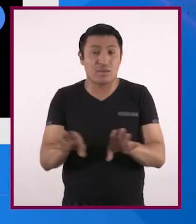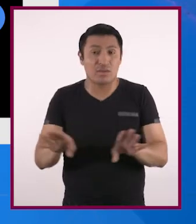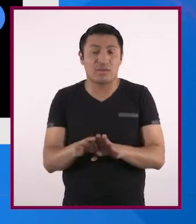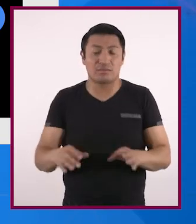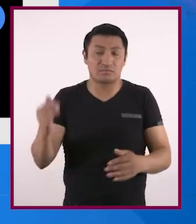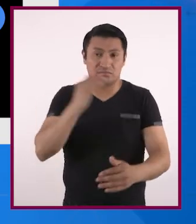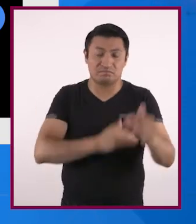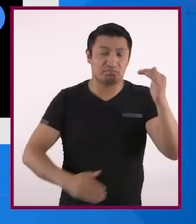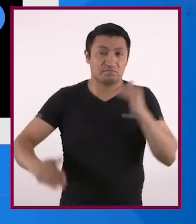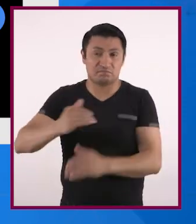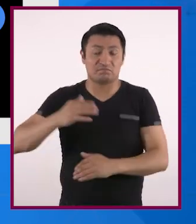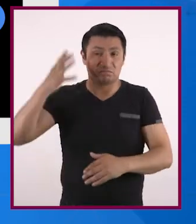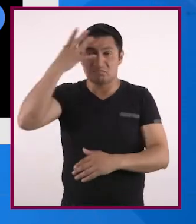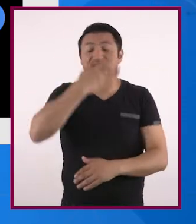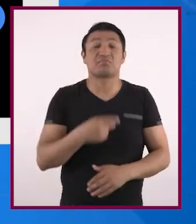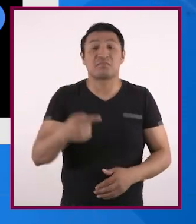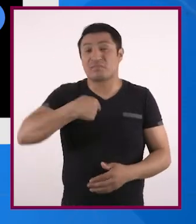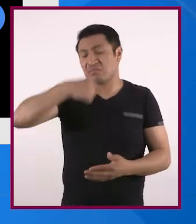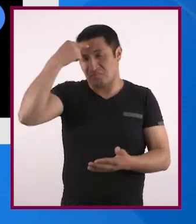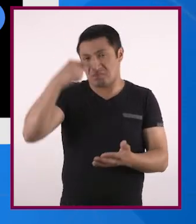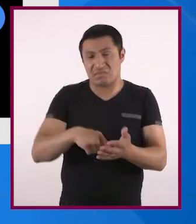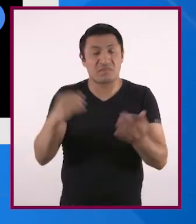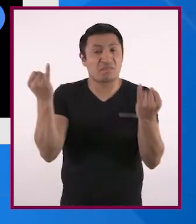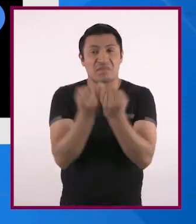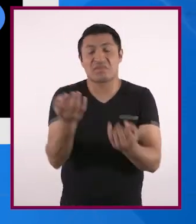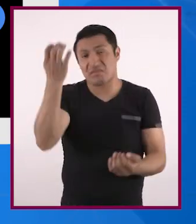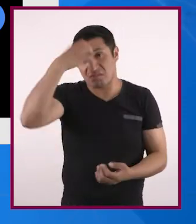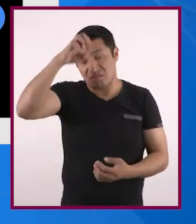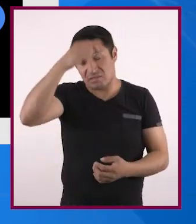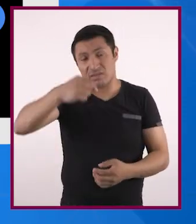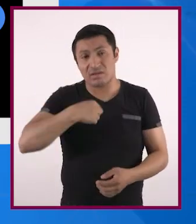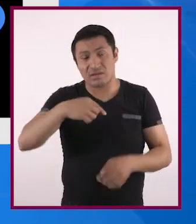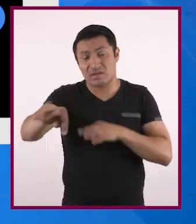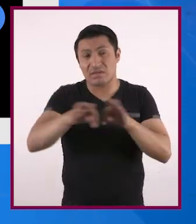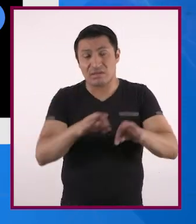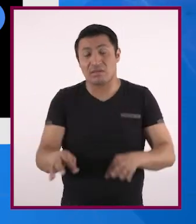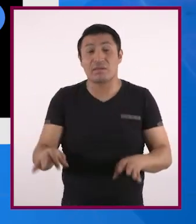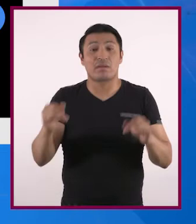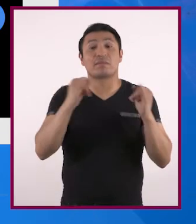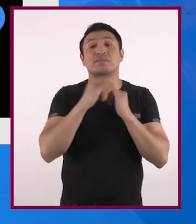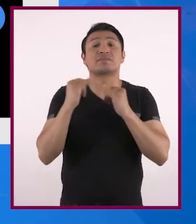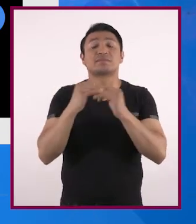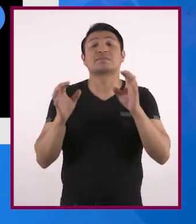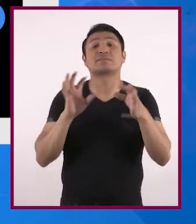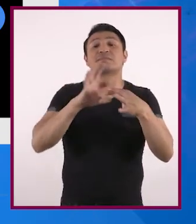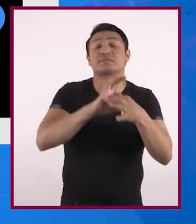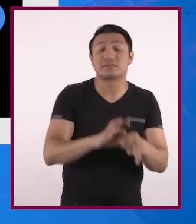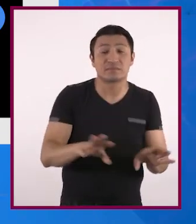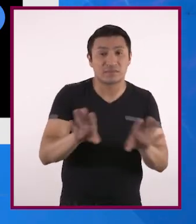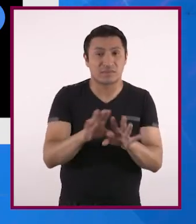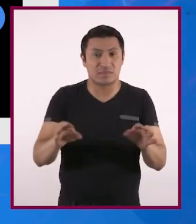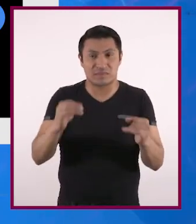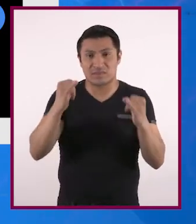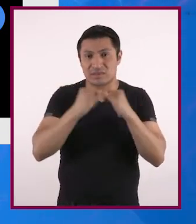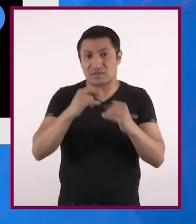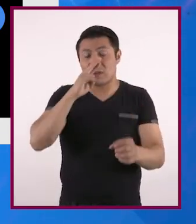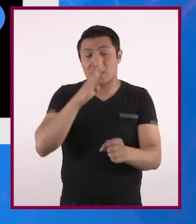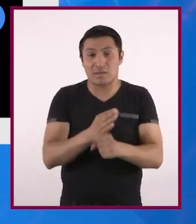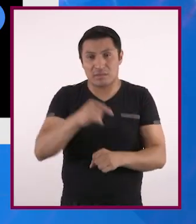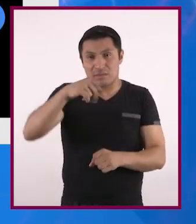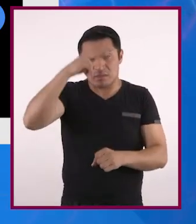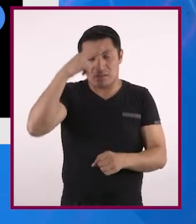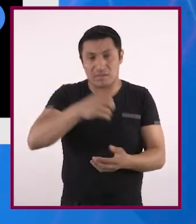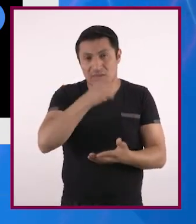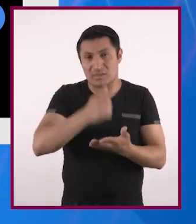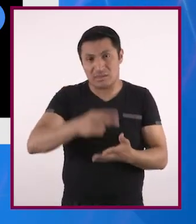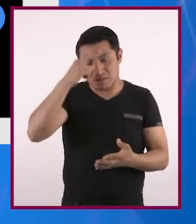y muy bonitas, ¿no? Y creo también por mi experiencia de trabajo de campo con las instituciones, que la institución encargada directamente en la Ciudad de México es el